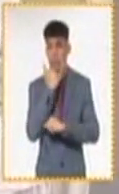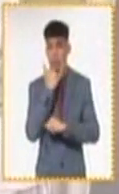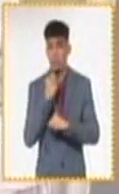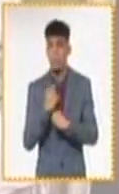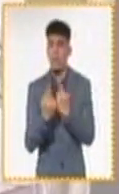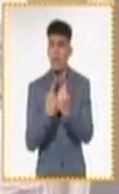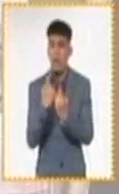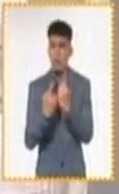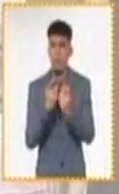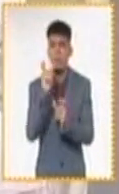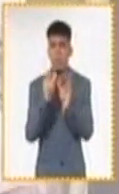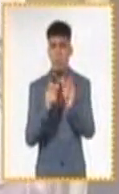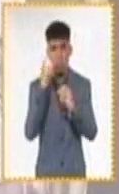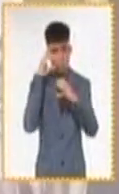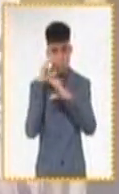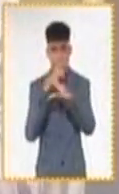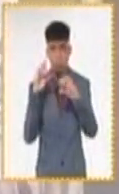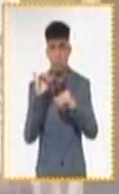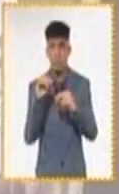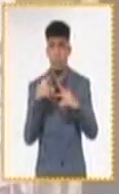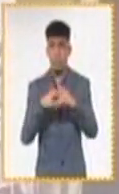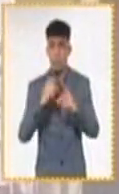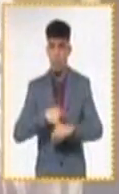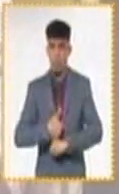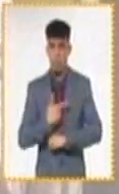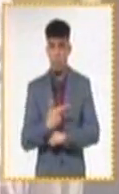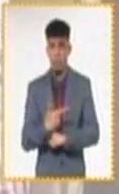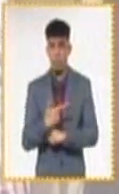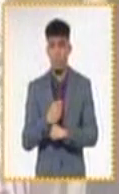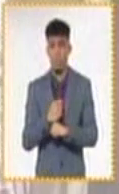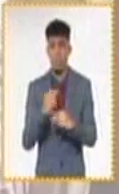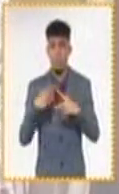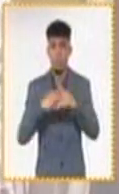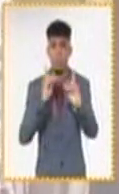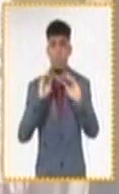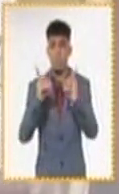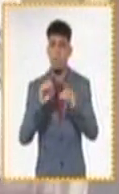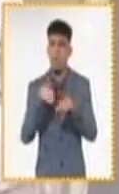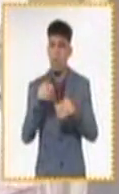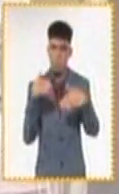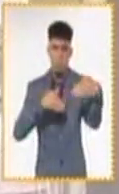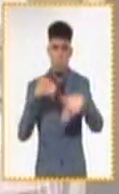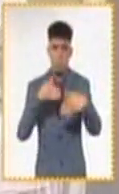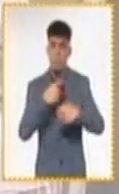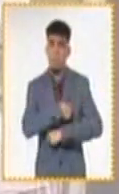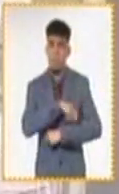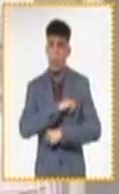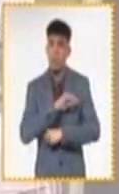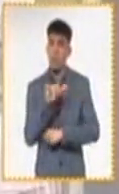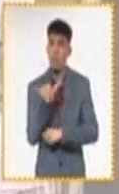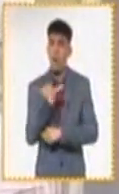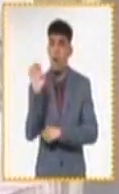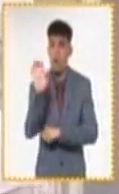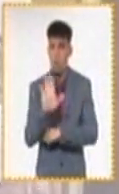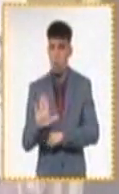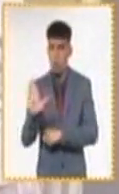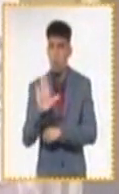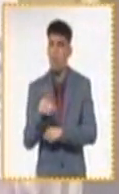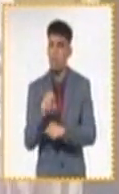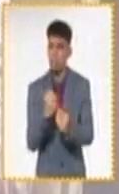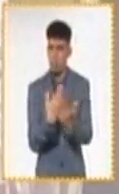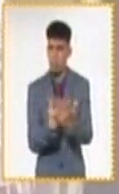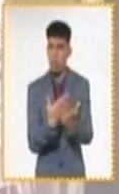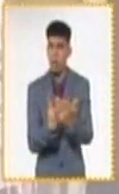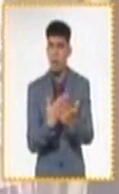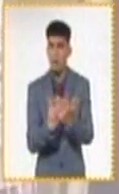de los intelectuales y de los artistas y de los políticos que participaron en esos encuentros en Madrid, bueno, los vivió Europa en carne propia, en la